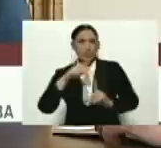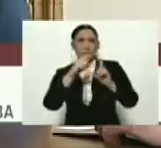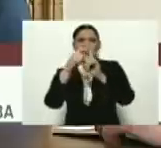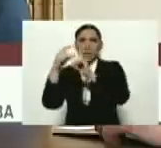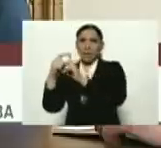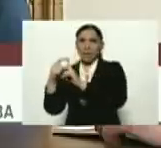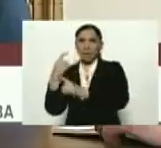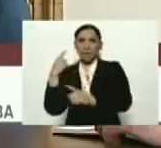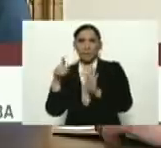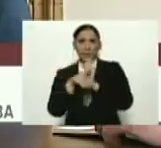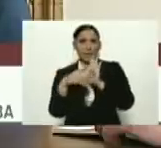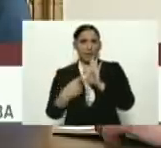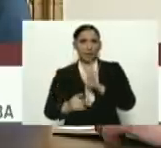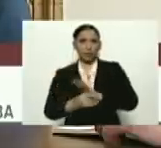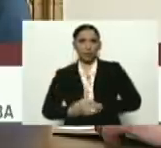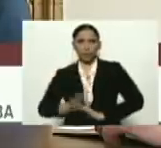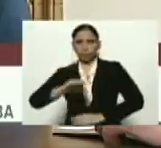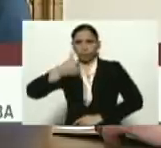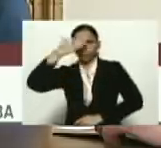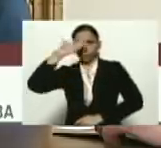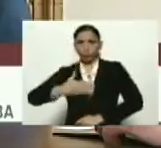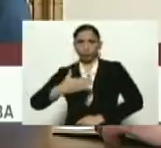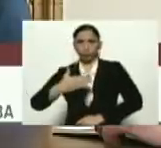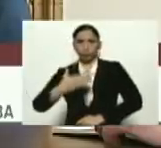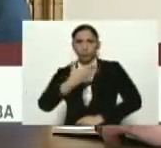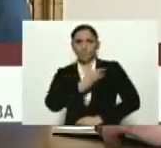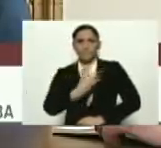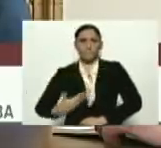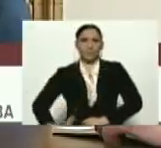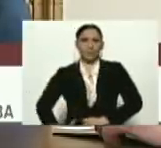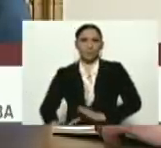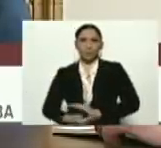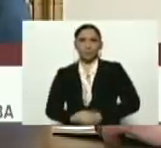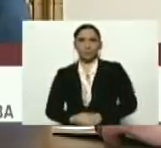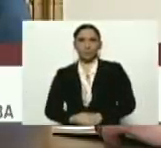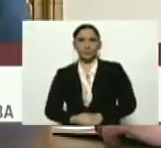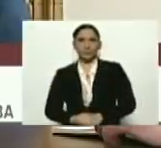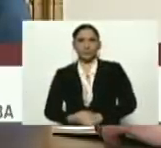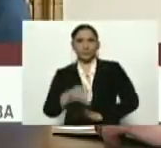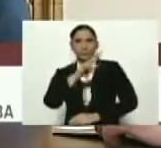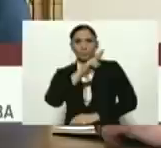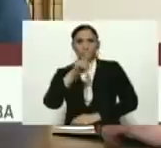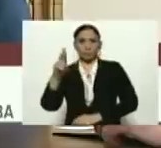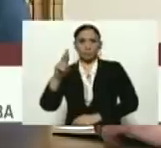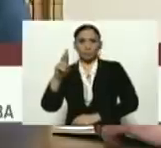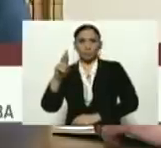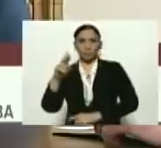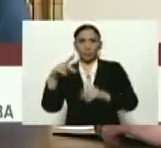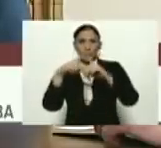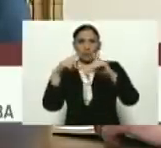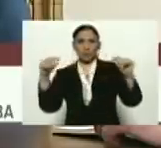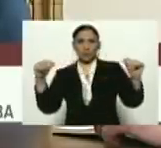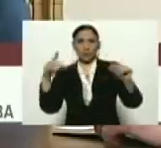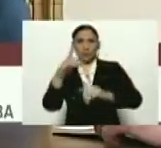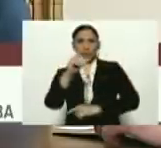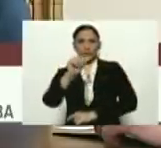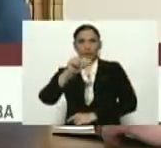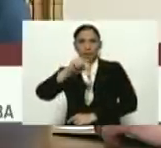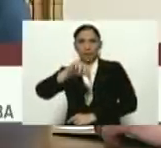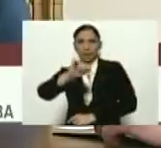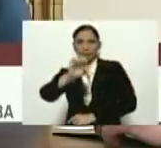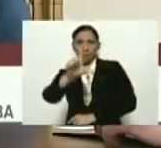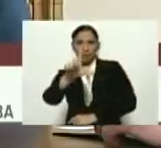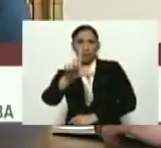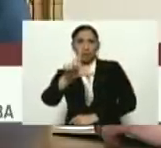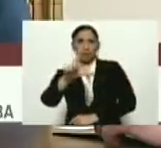palabra el comandante presidente de la República de Nicaragua, hijo